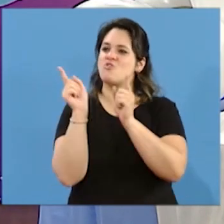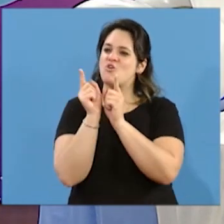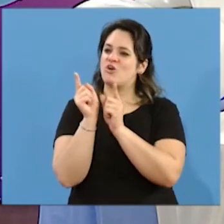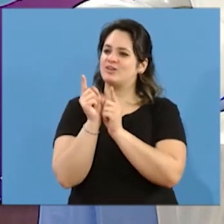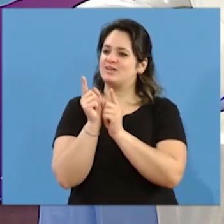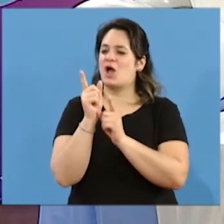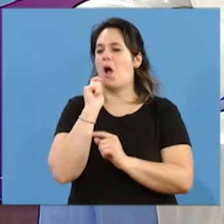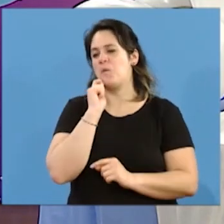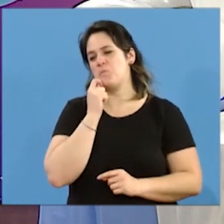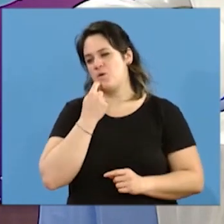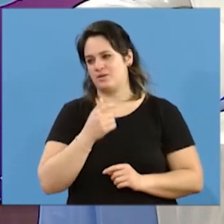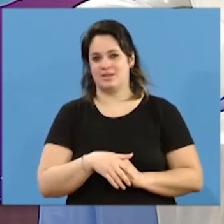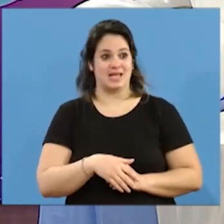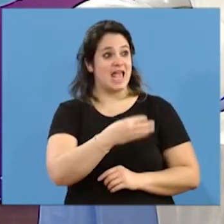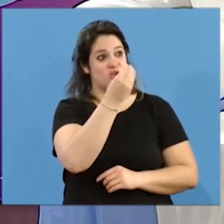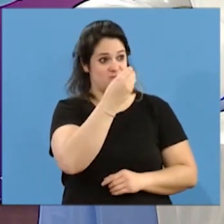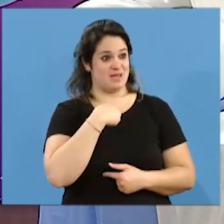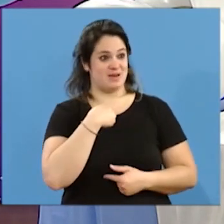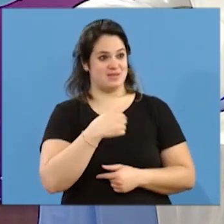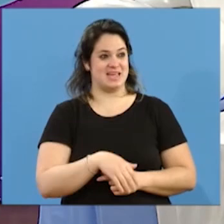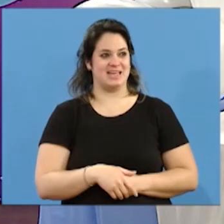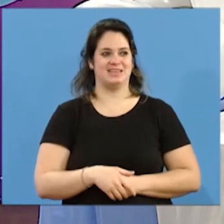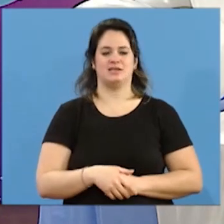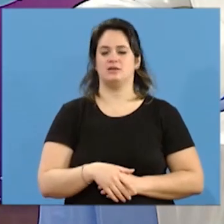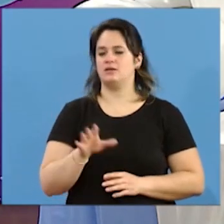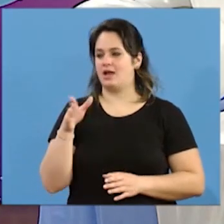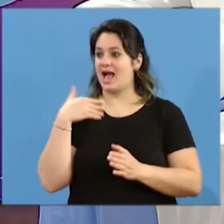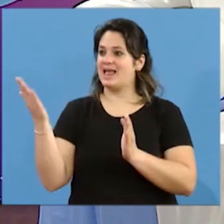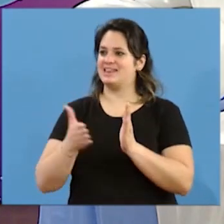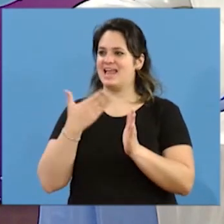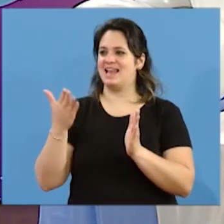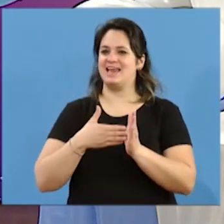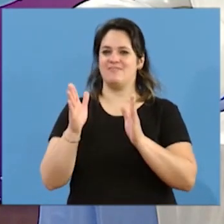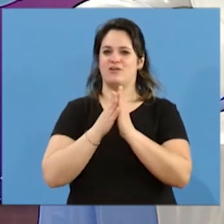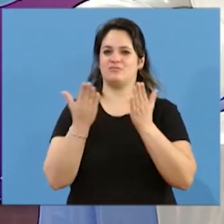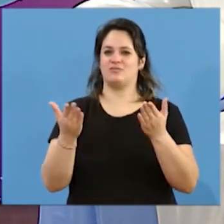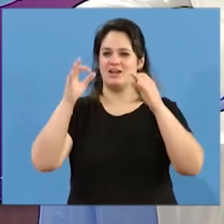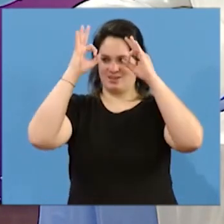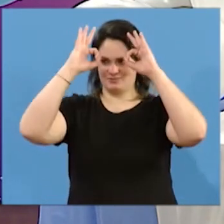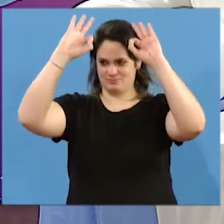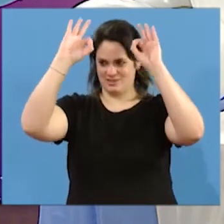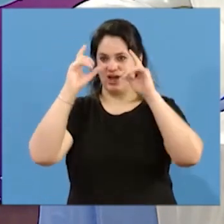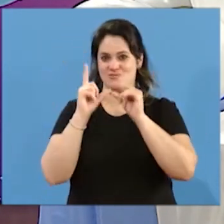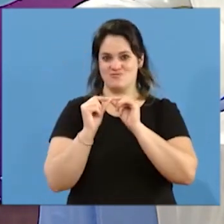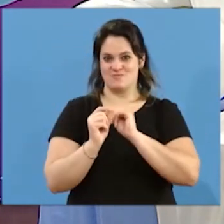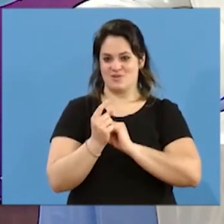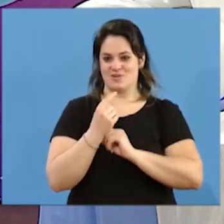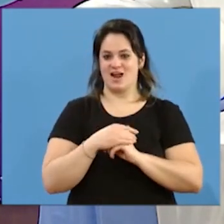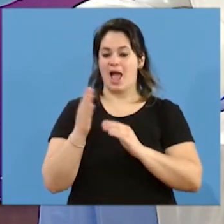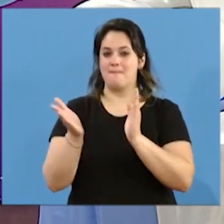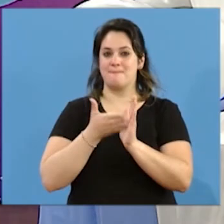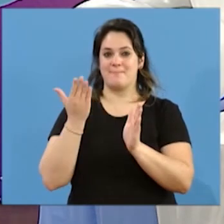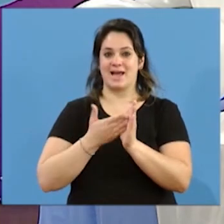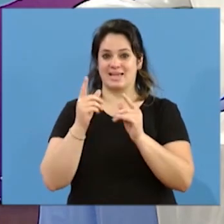cortita, muy bonita. La papa para Pepe. Que está en el libro de Klofki y sus amigos en la